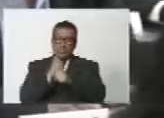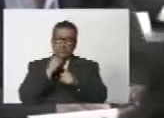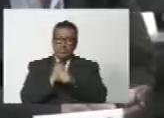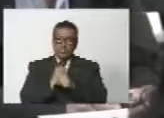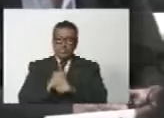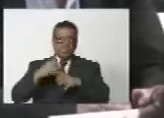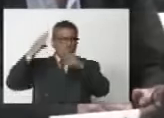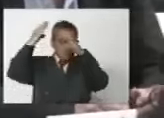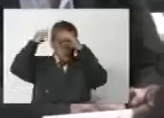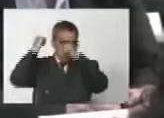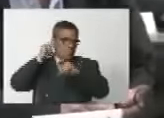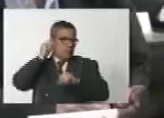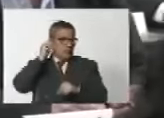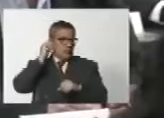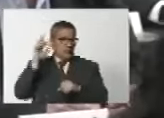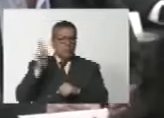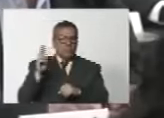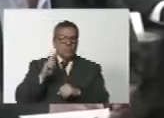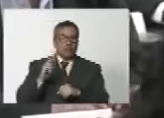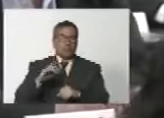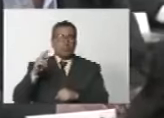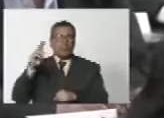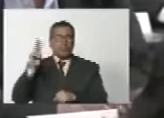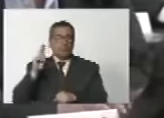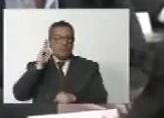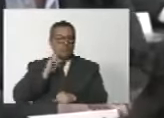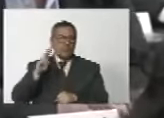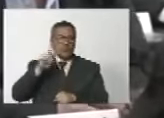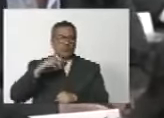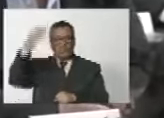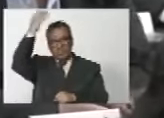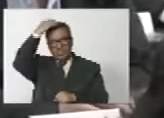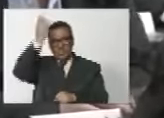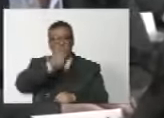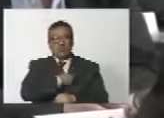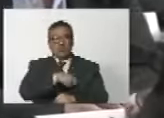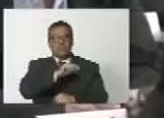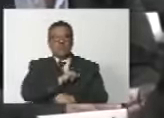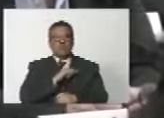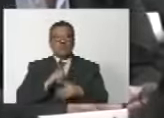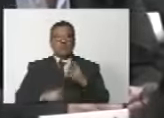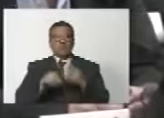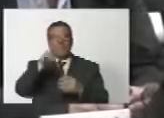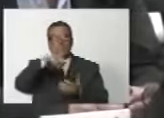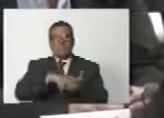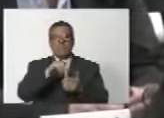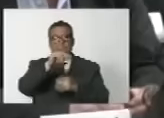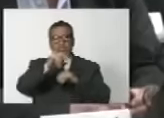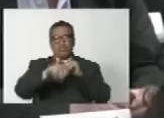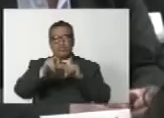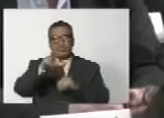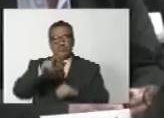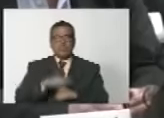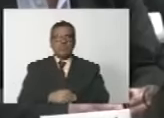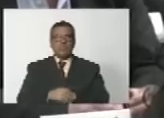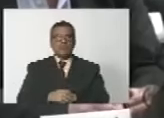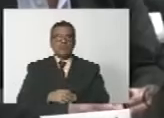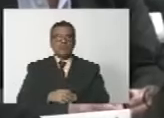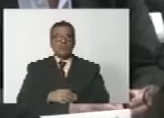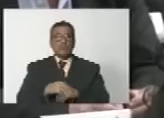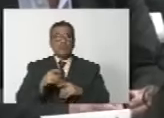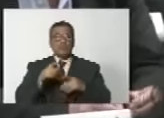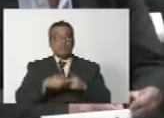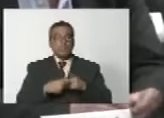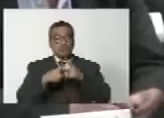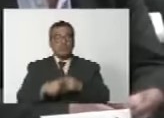como embajadora de la República Bolivariana en el Reino de España, año 2003. Fue cónsul